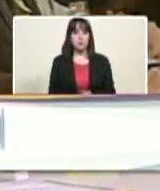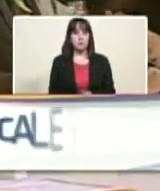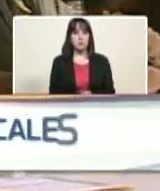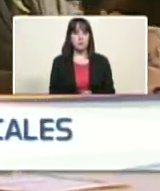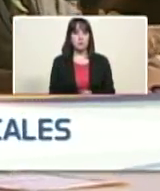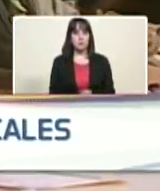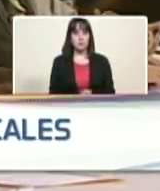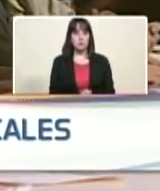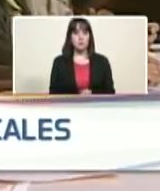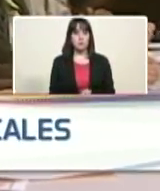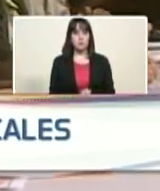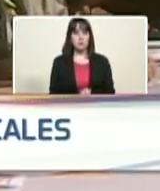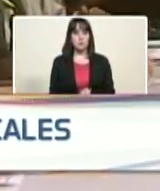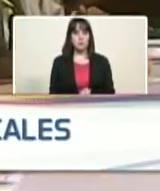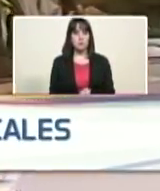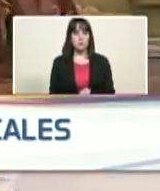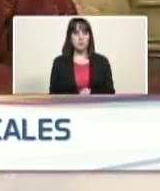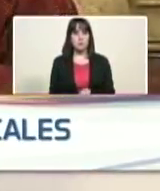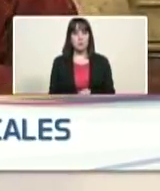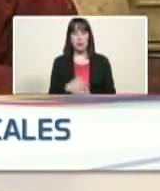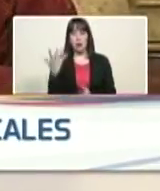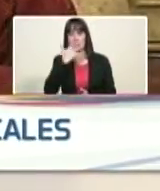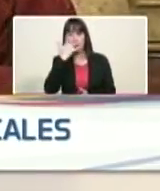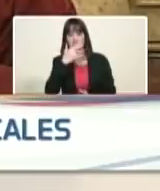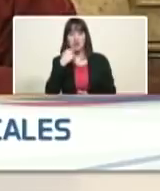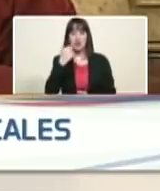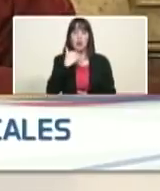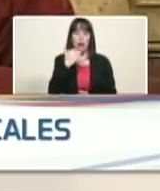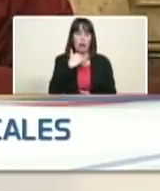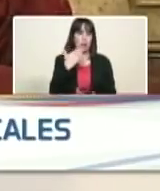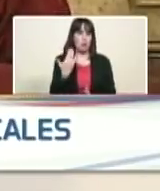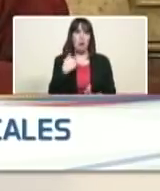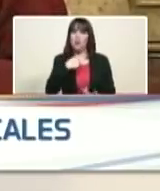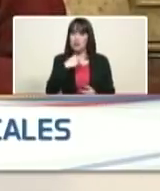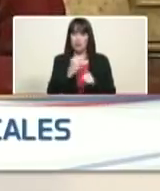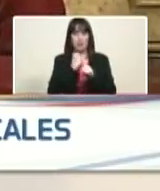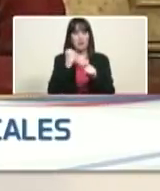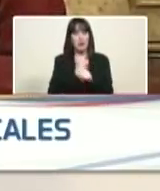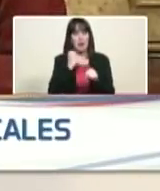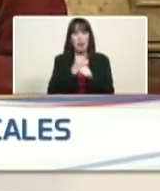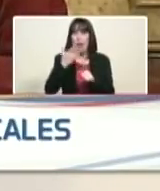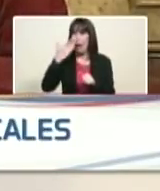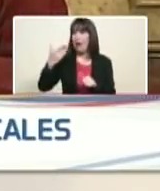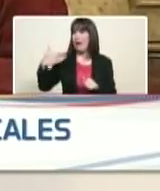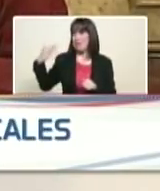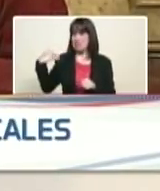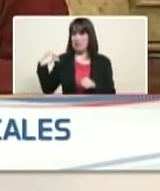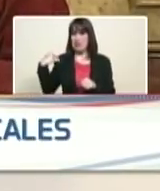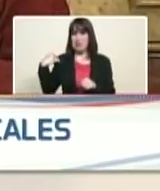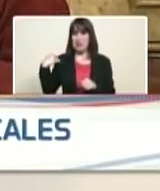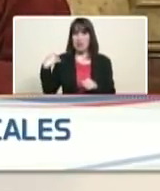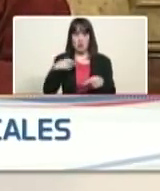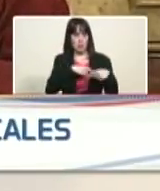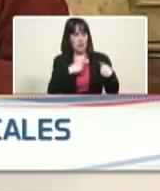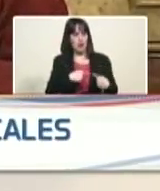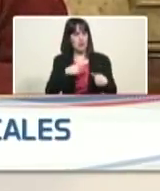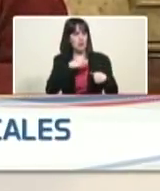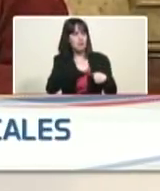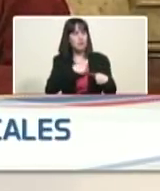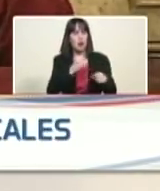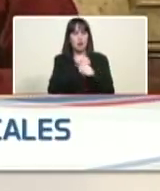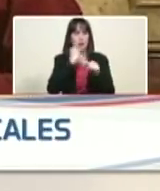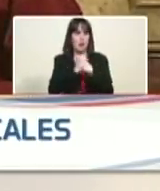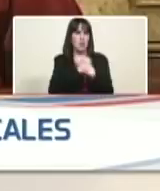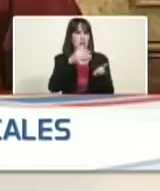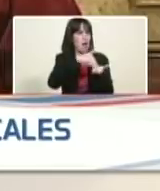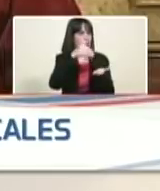Cae por ahí, pequeño burguese. Confundido. No me den ni con cuento, yo soy de la clase obrera. Y nadie me va a arrancar del corazón de la clase obrera, jamás.